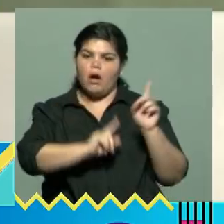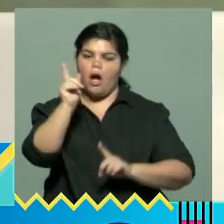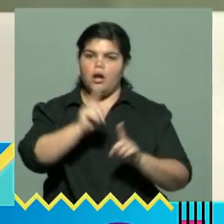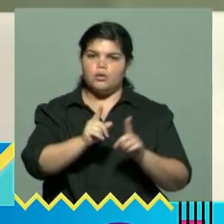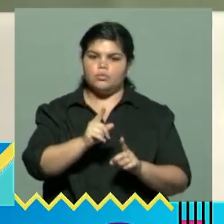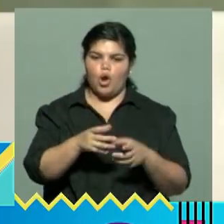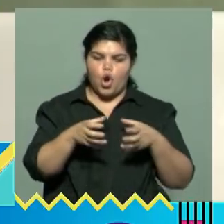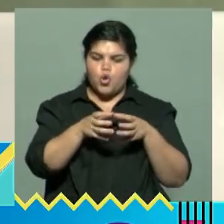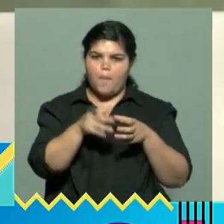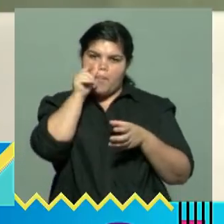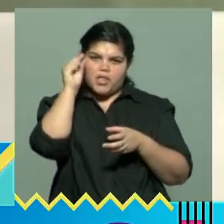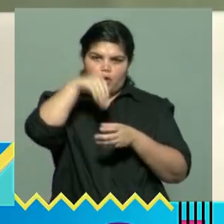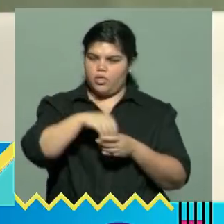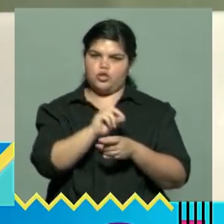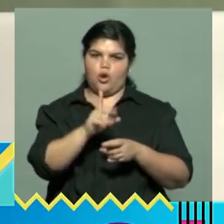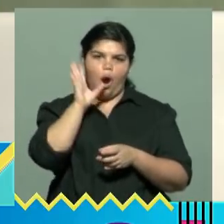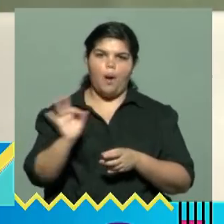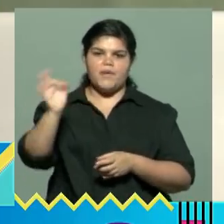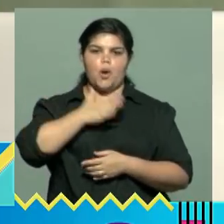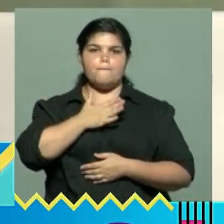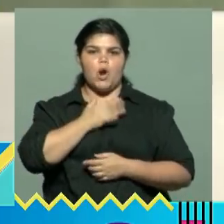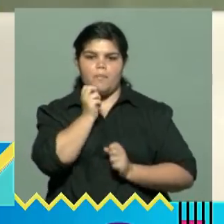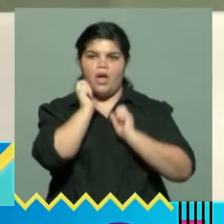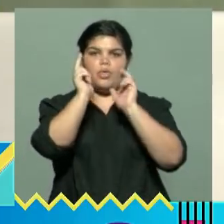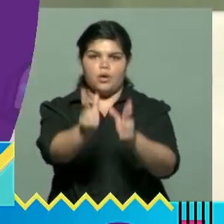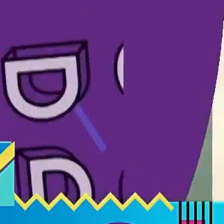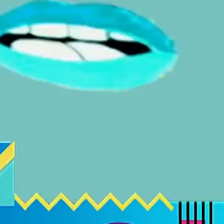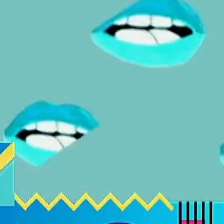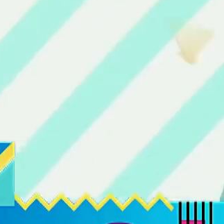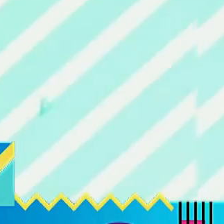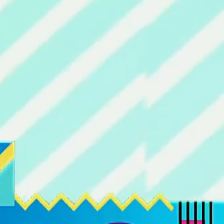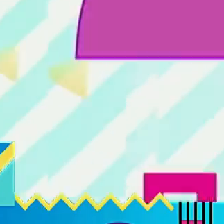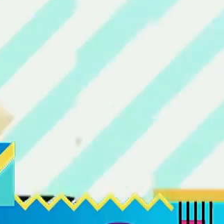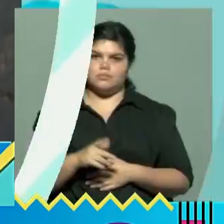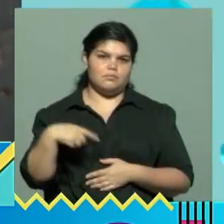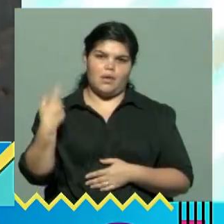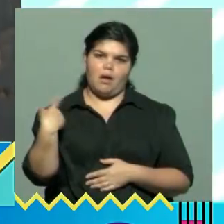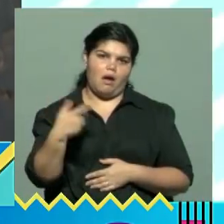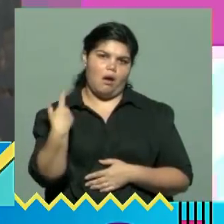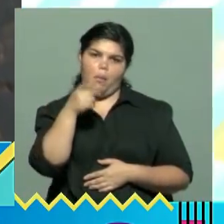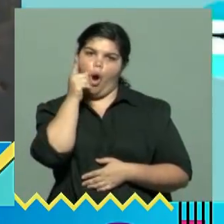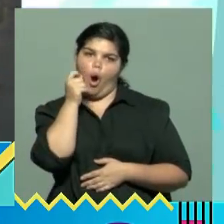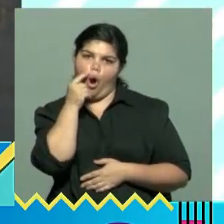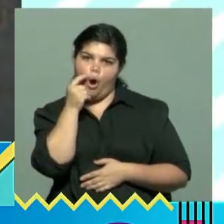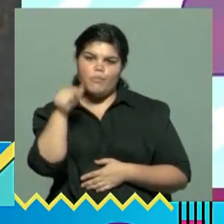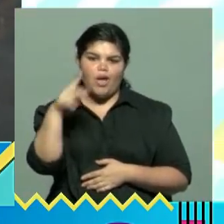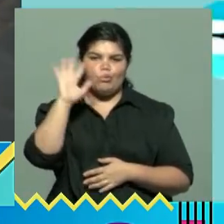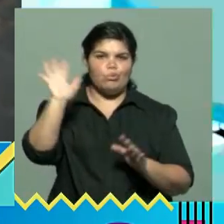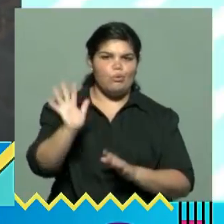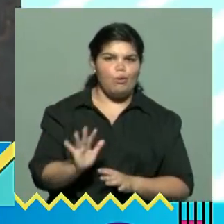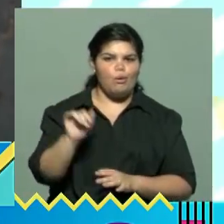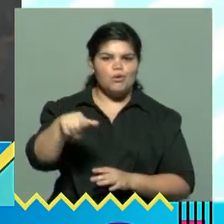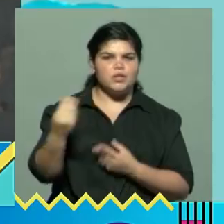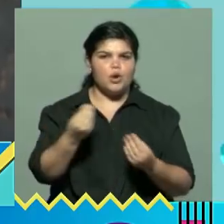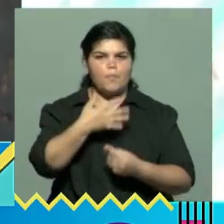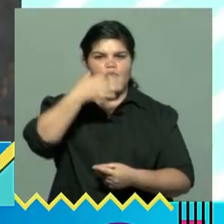sus partidos y dar una opinión personal. La mayoría hombres que no conocen justamente cuál es la realidad